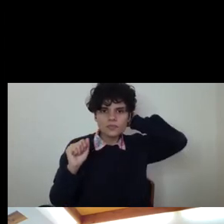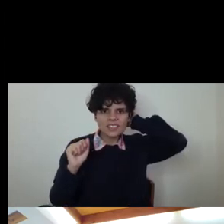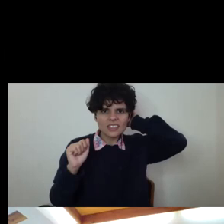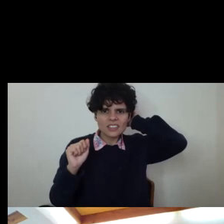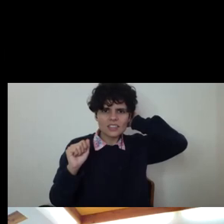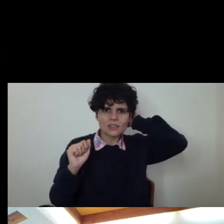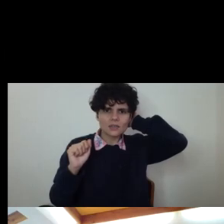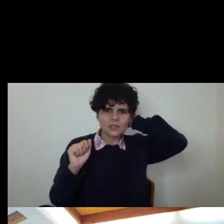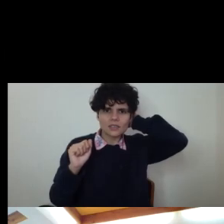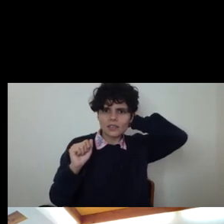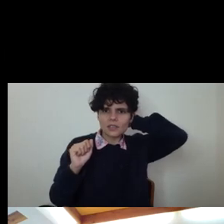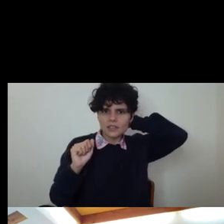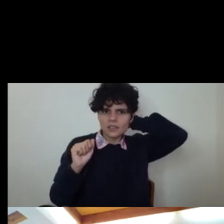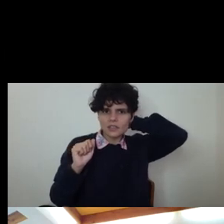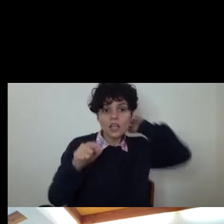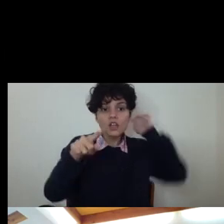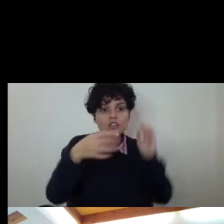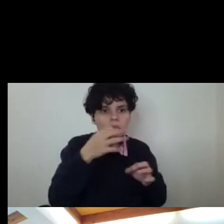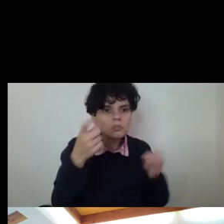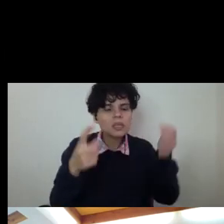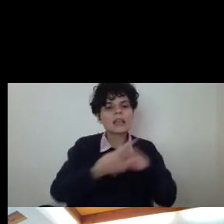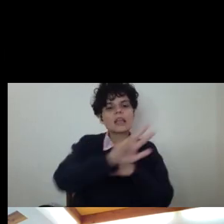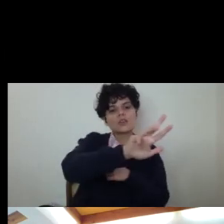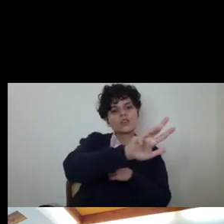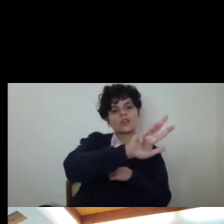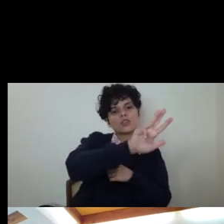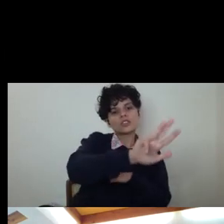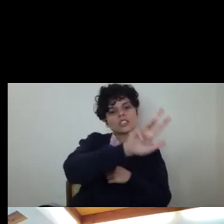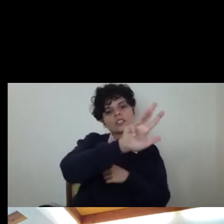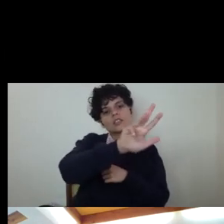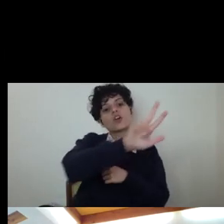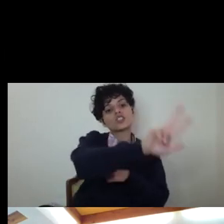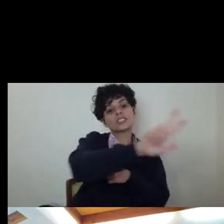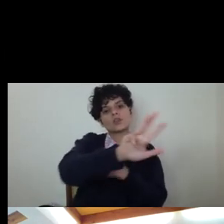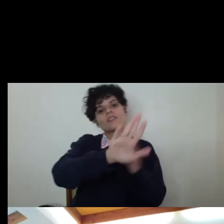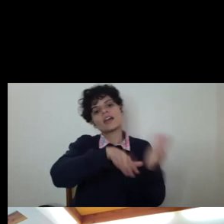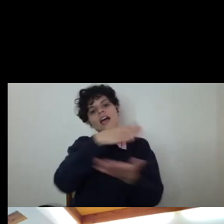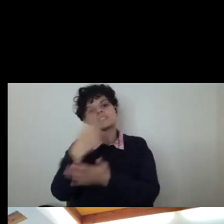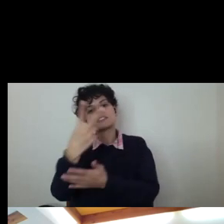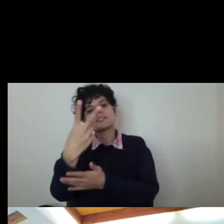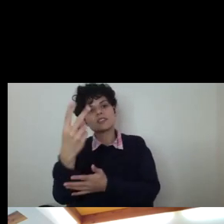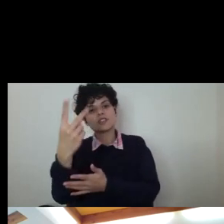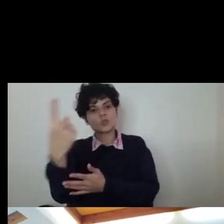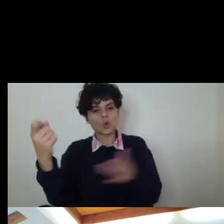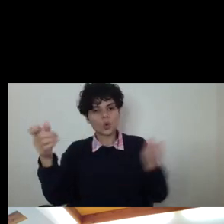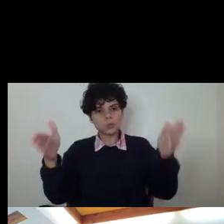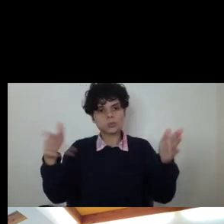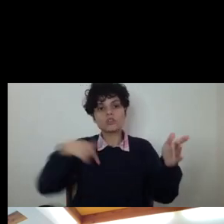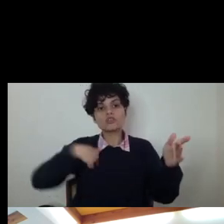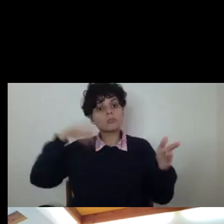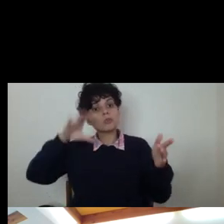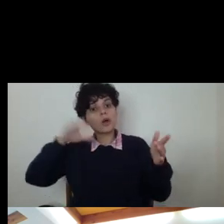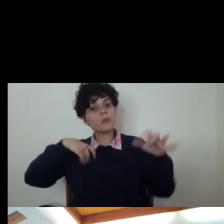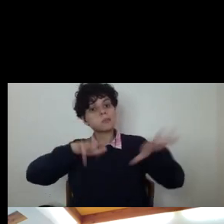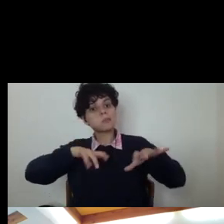un gráfico desde el año 89 al 2021, todos los papers en que yo puse como búsqueda las